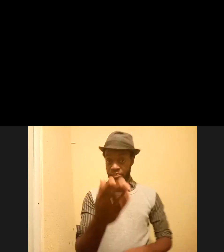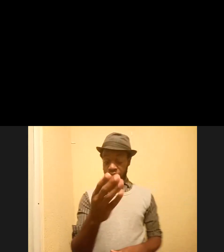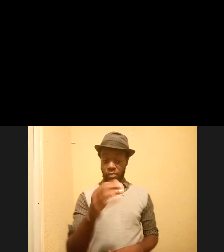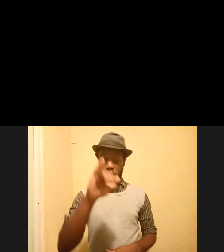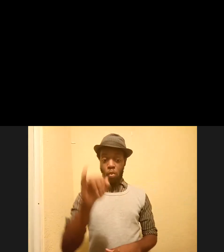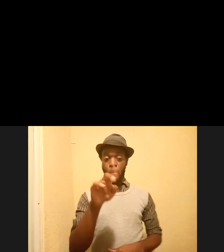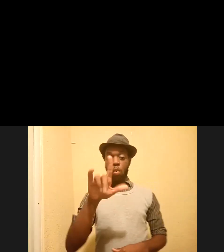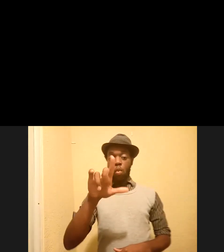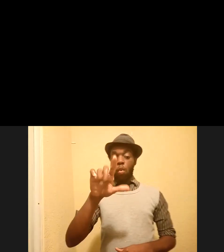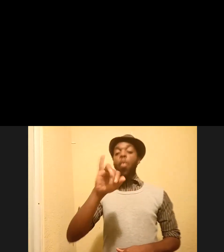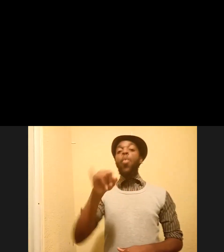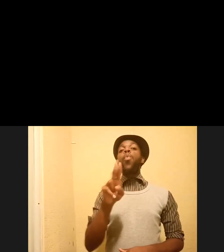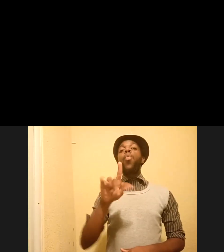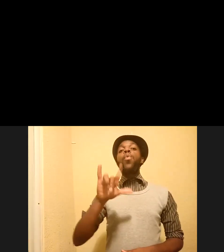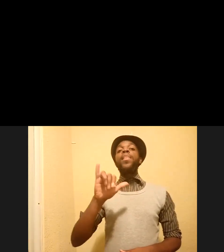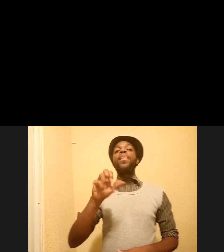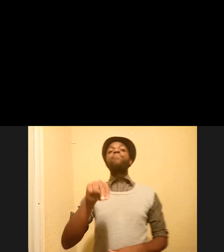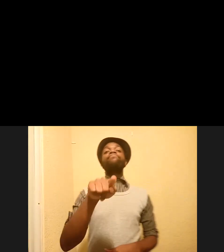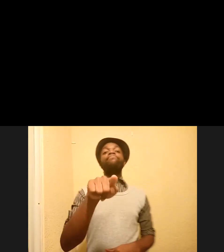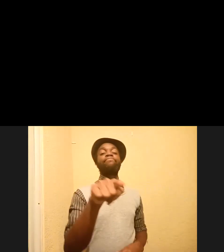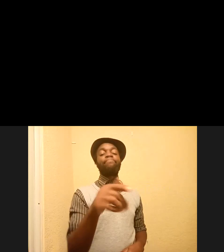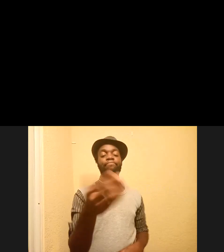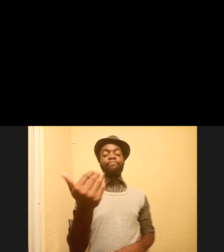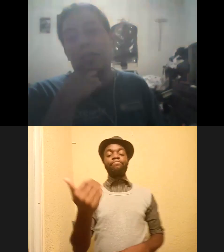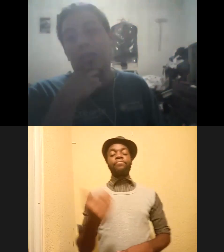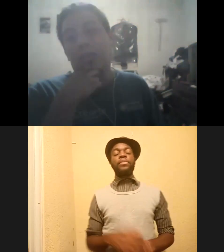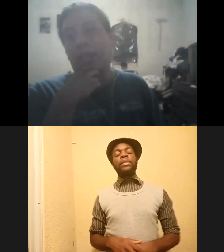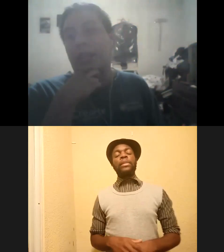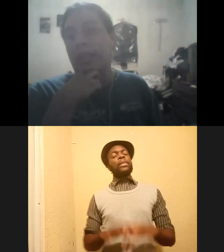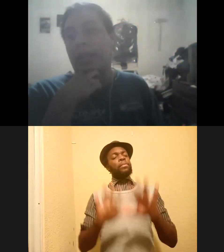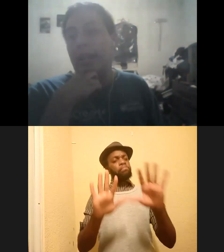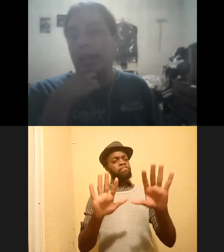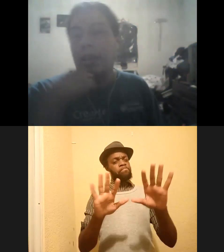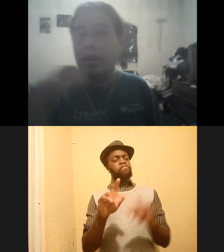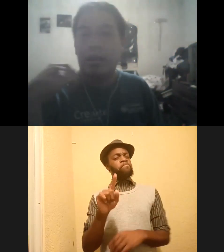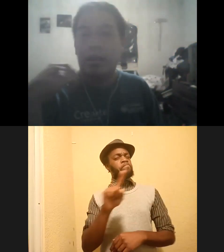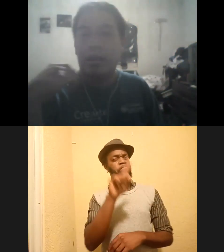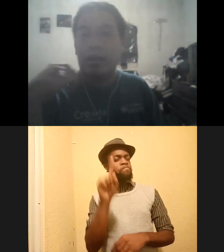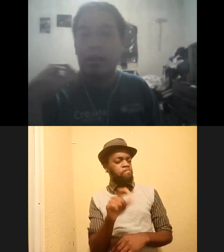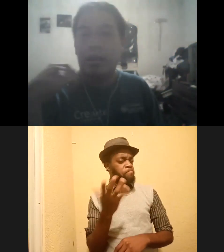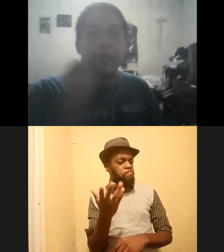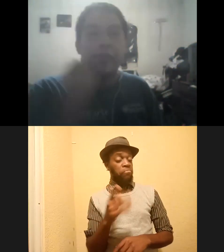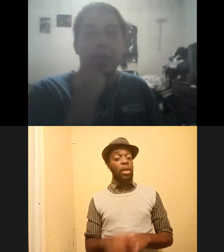pregunta. Si en el caso de que la persona